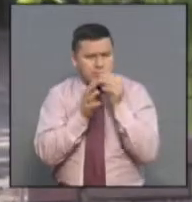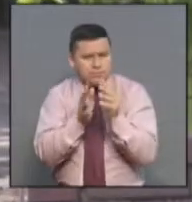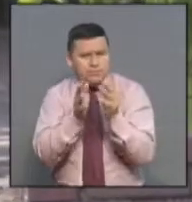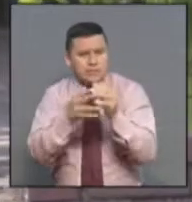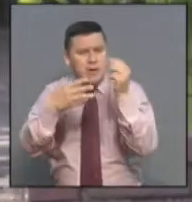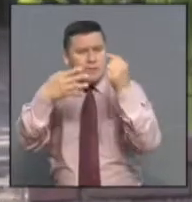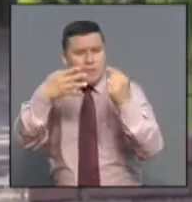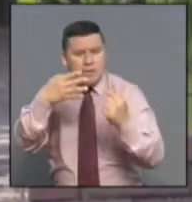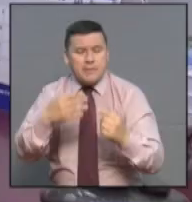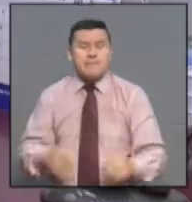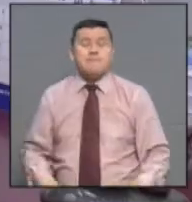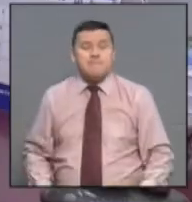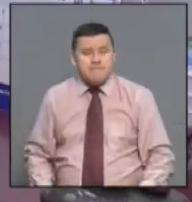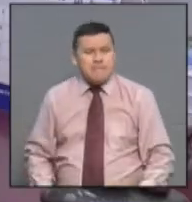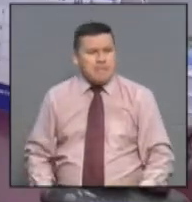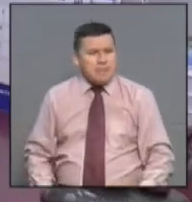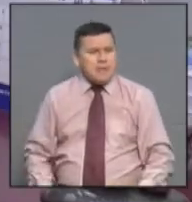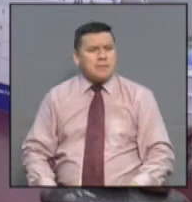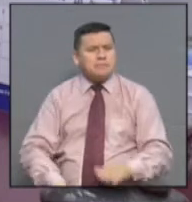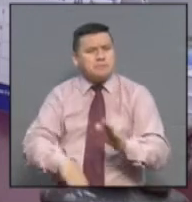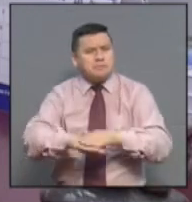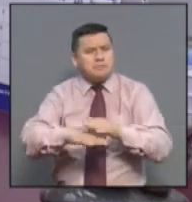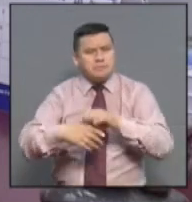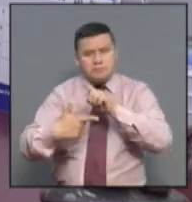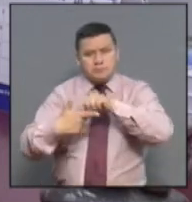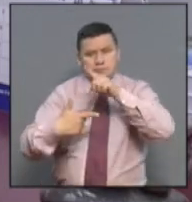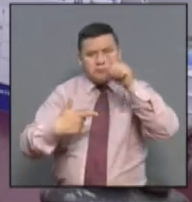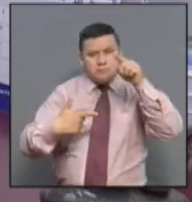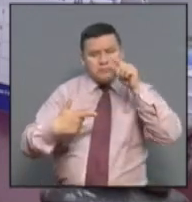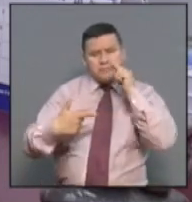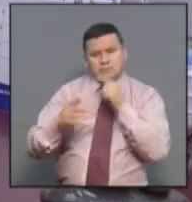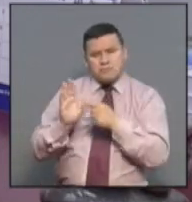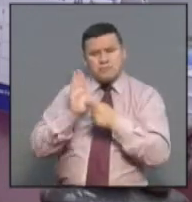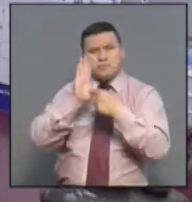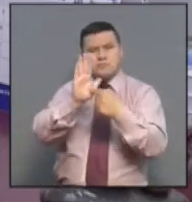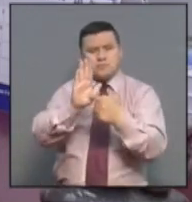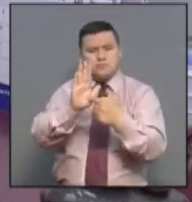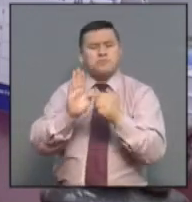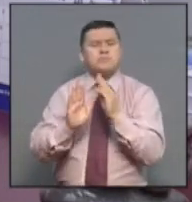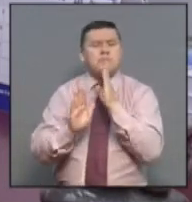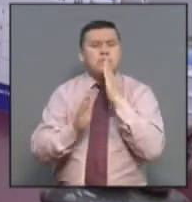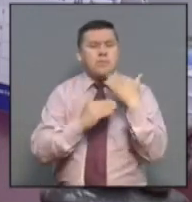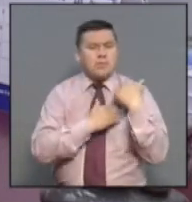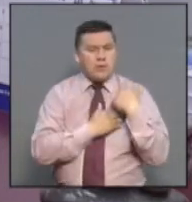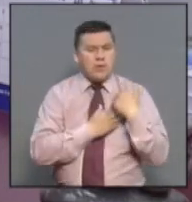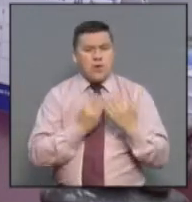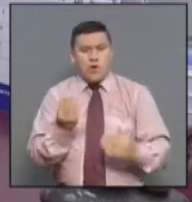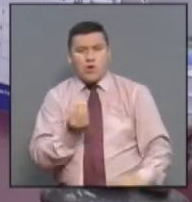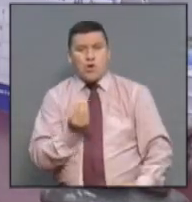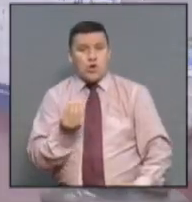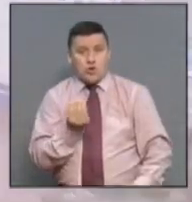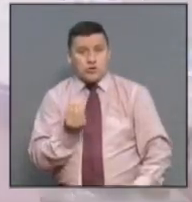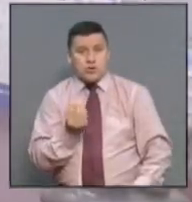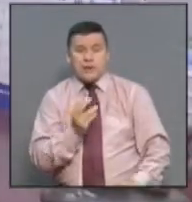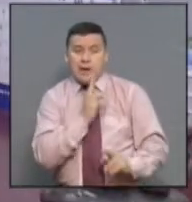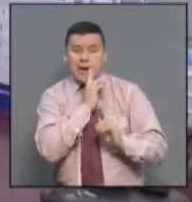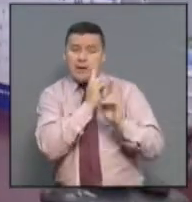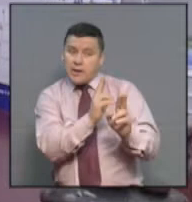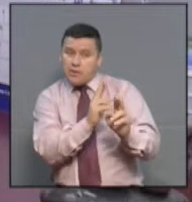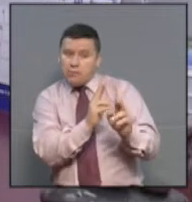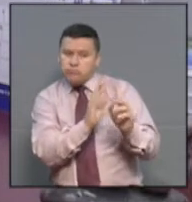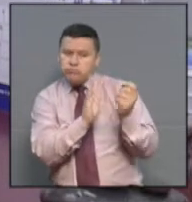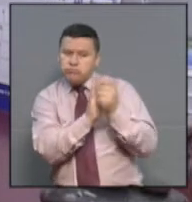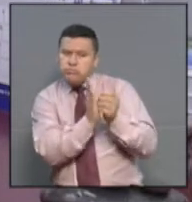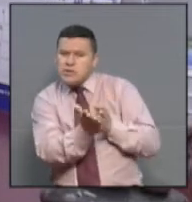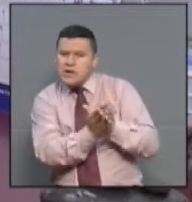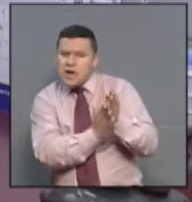entre otros. Hay una serie de indicadores que establece el Consejo Nacional de Acreditación. Con